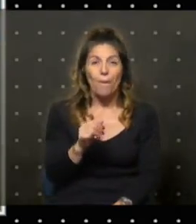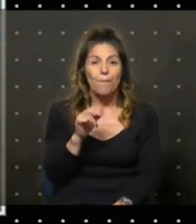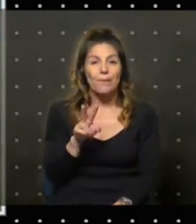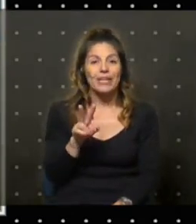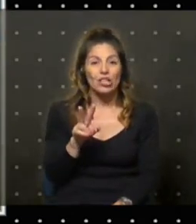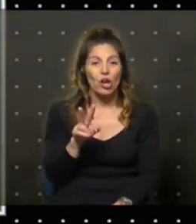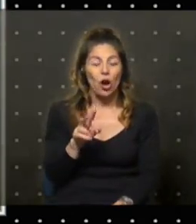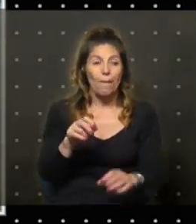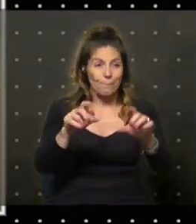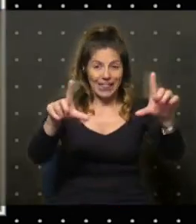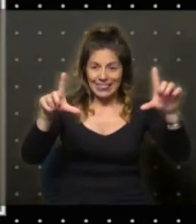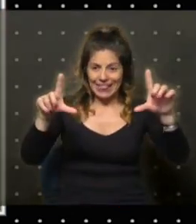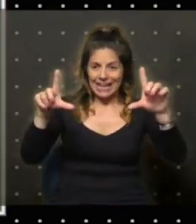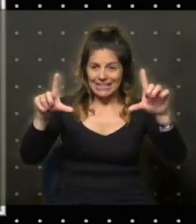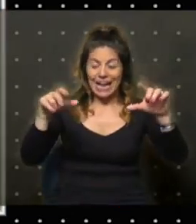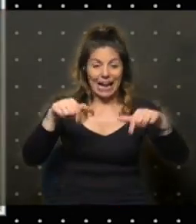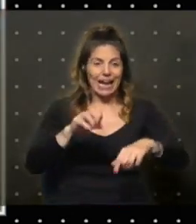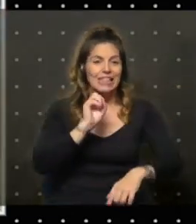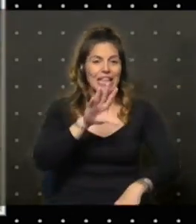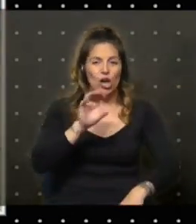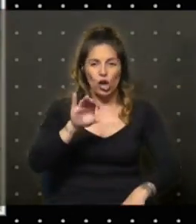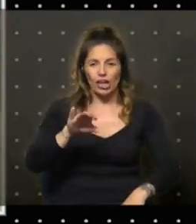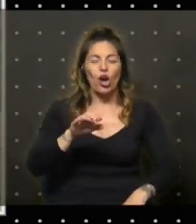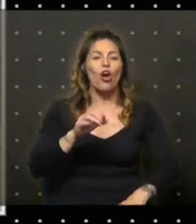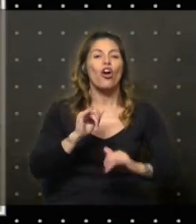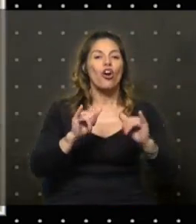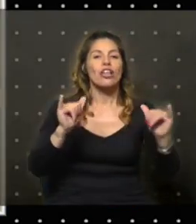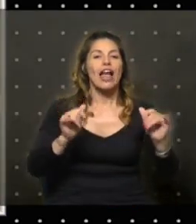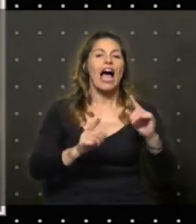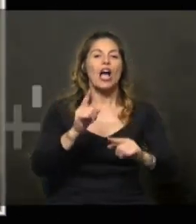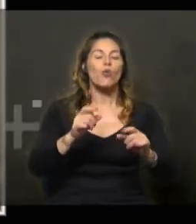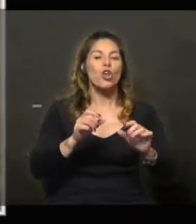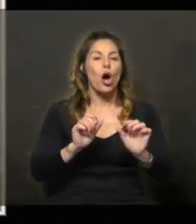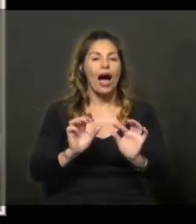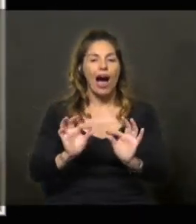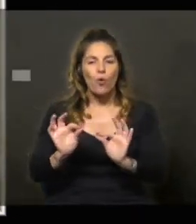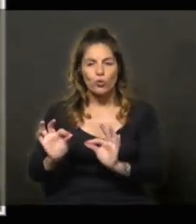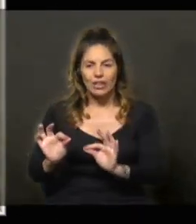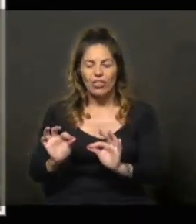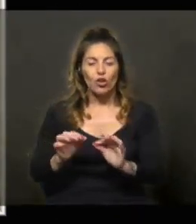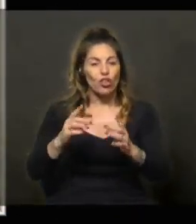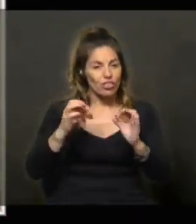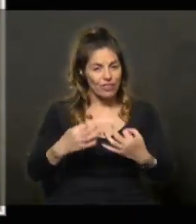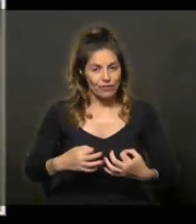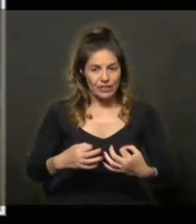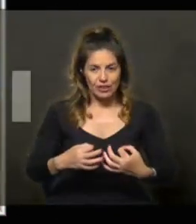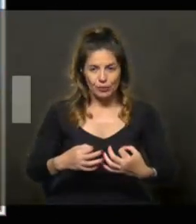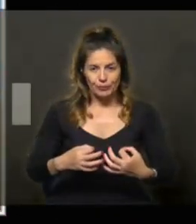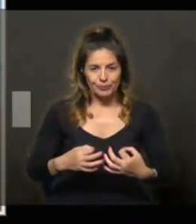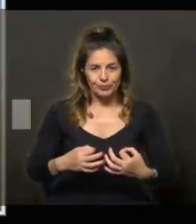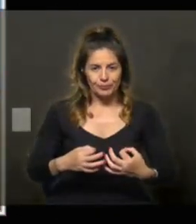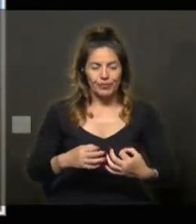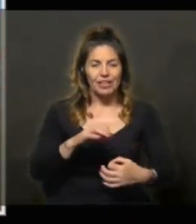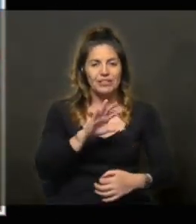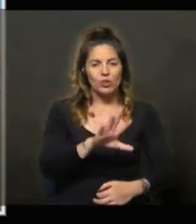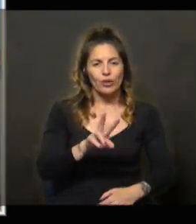porque tengo las pantallas No acá en el correo ya con los datos que algunos se van Ajustando otros son bastante definitivos bueno